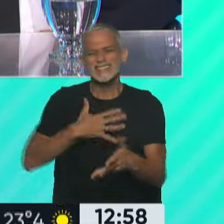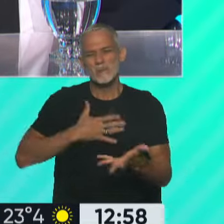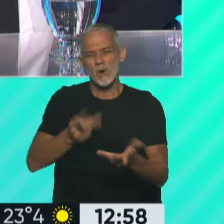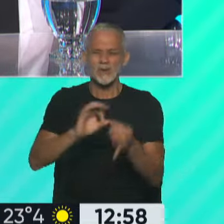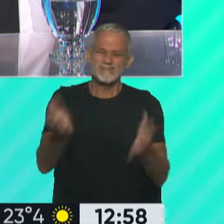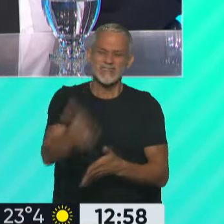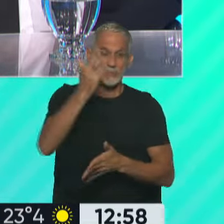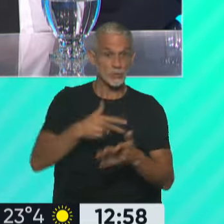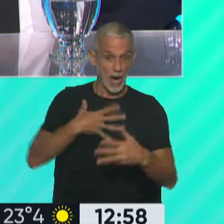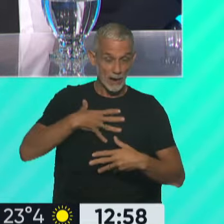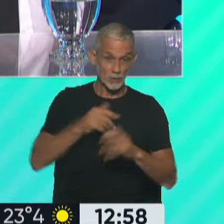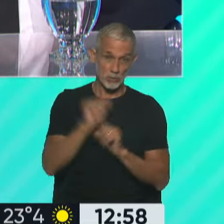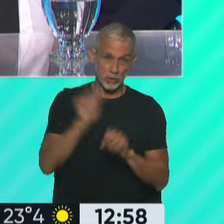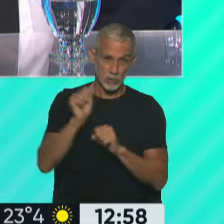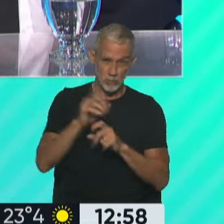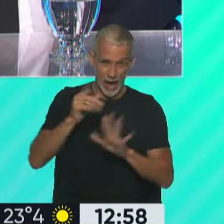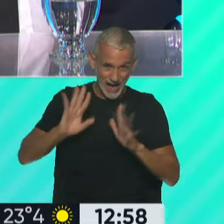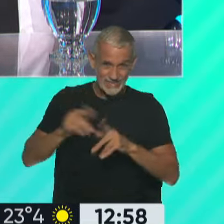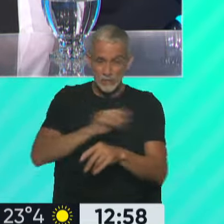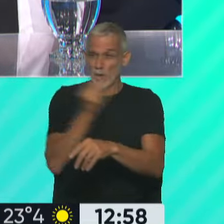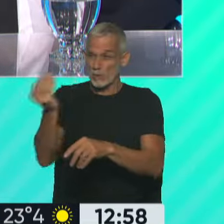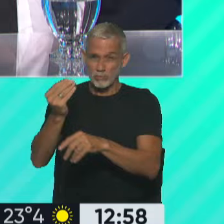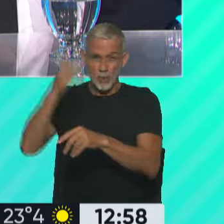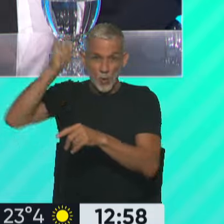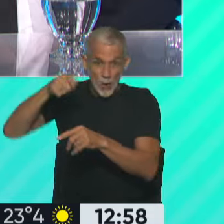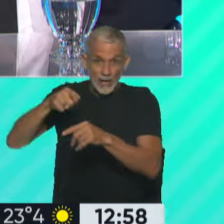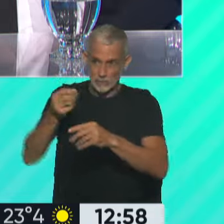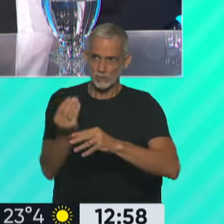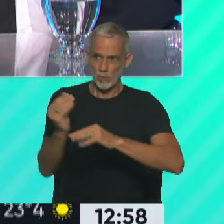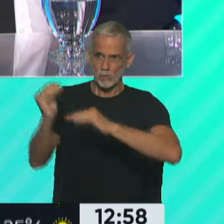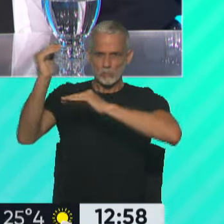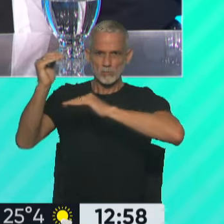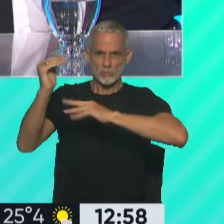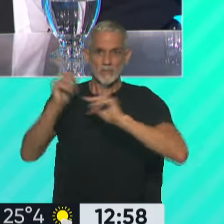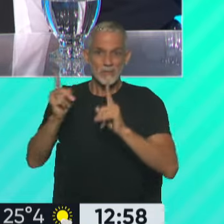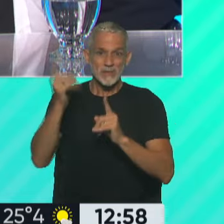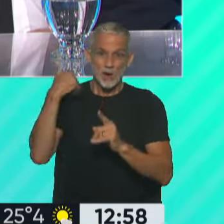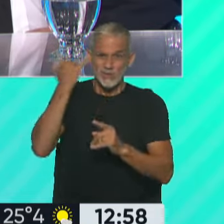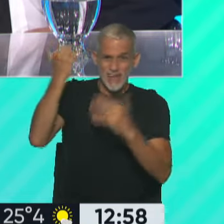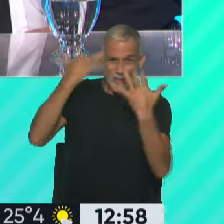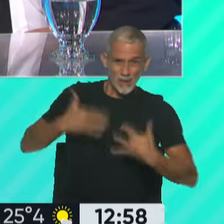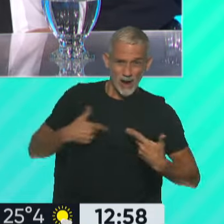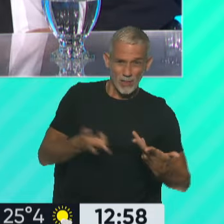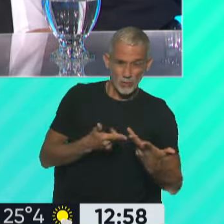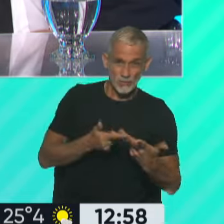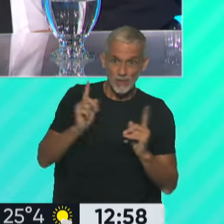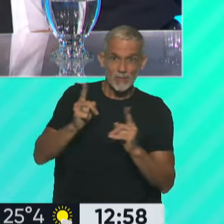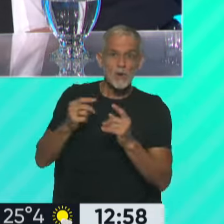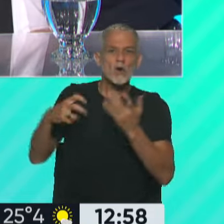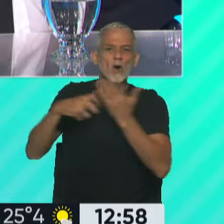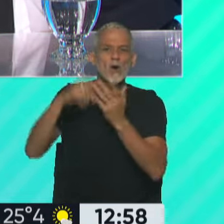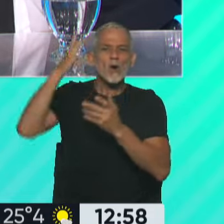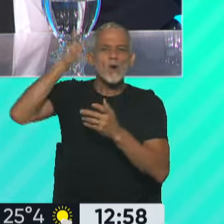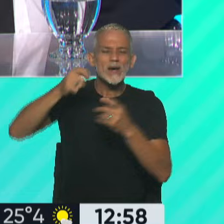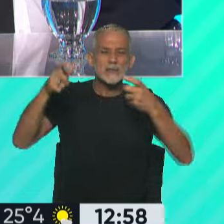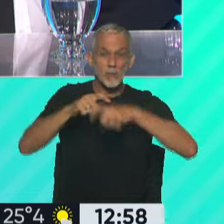se gradúan, que después ingresan al Poder Judicial, que se transforman en magistrados, porque lo mismo hay que responder en el Consejo de la Magistratura. Para rendir